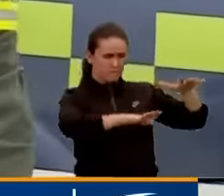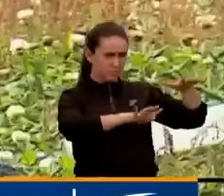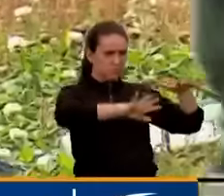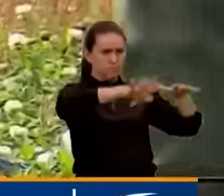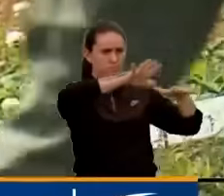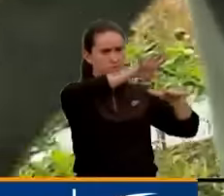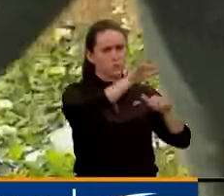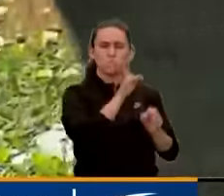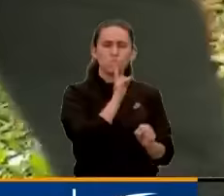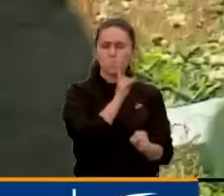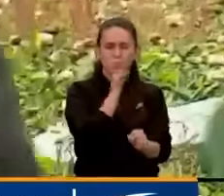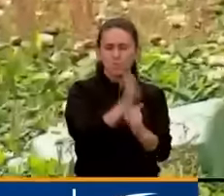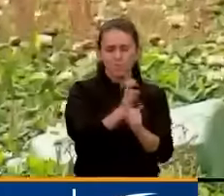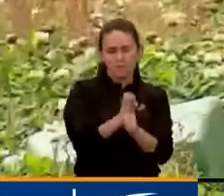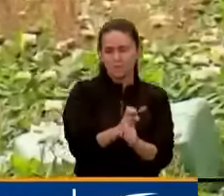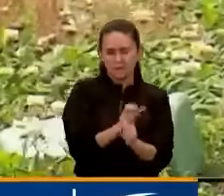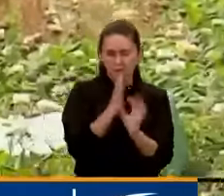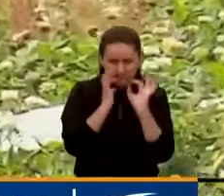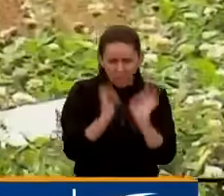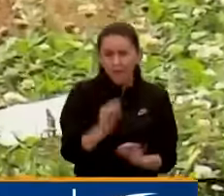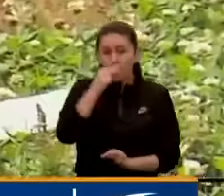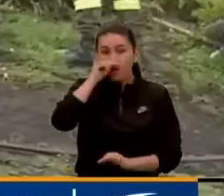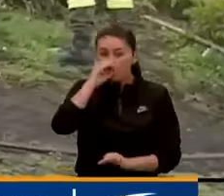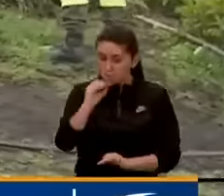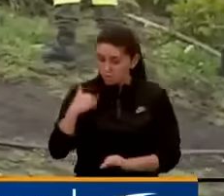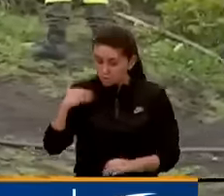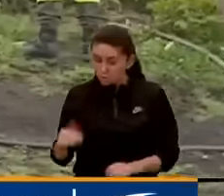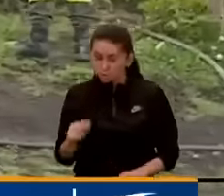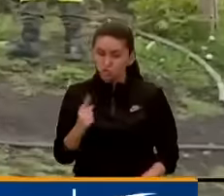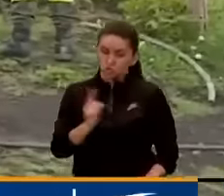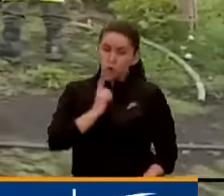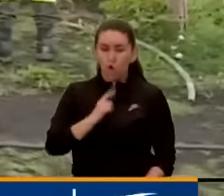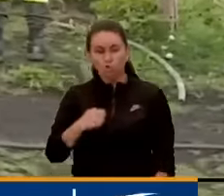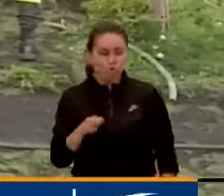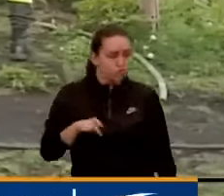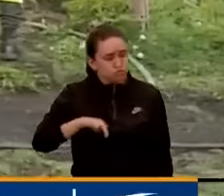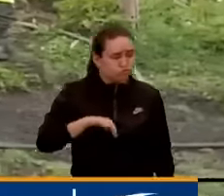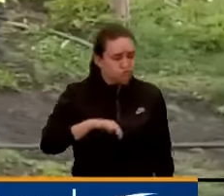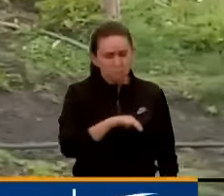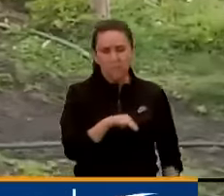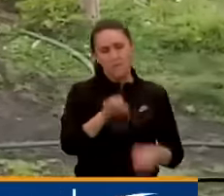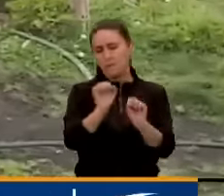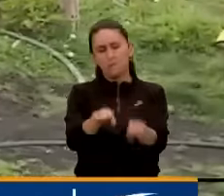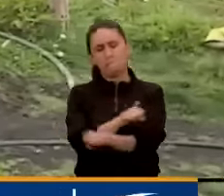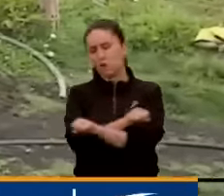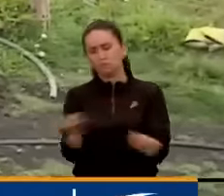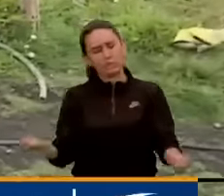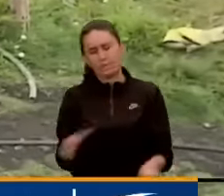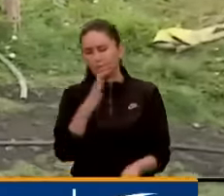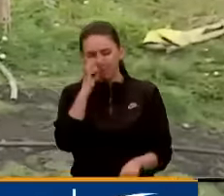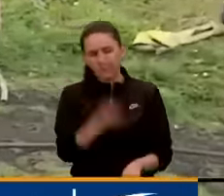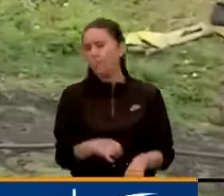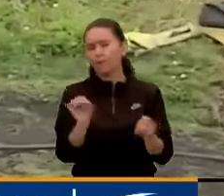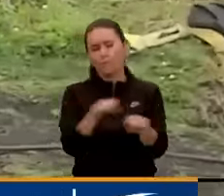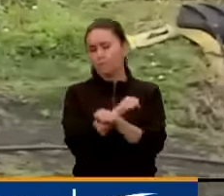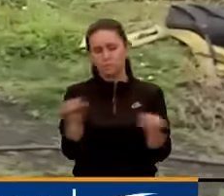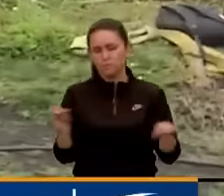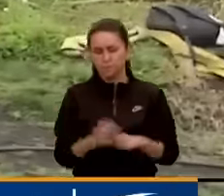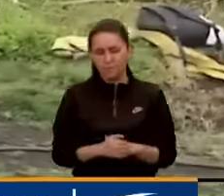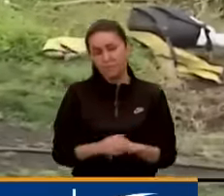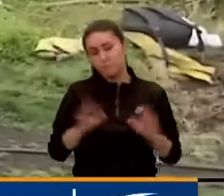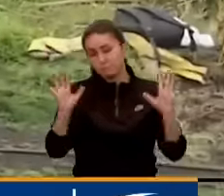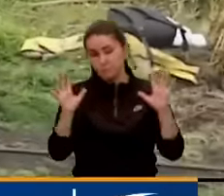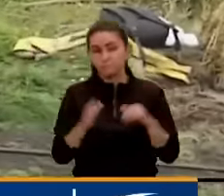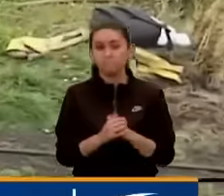difícil que un pequeño de 2 años pueda haber llegado por su cuenta a este sitio. Esta es la información que